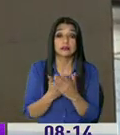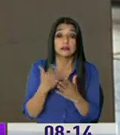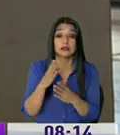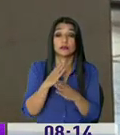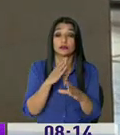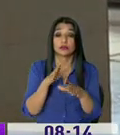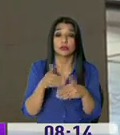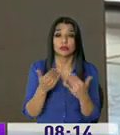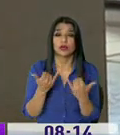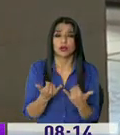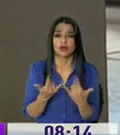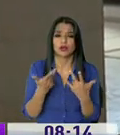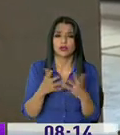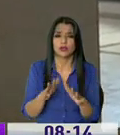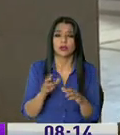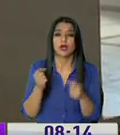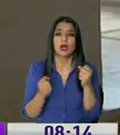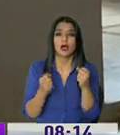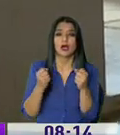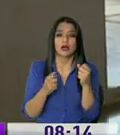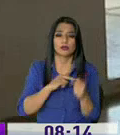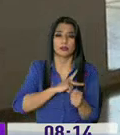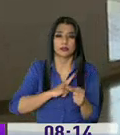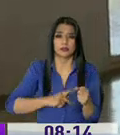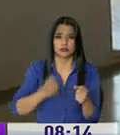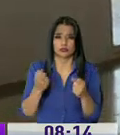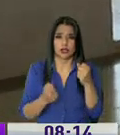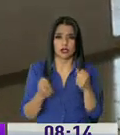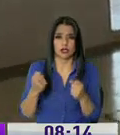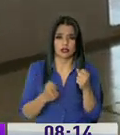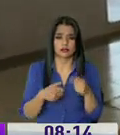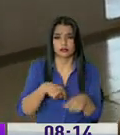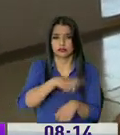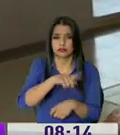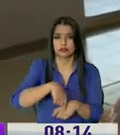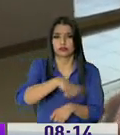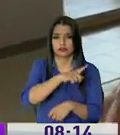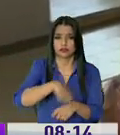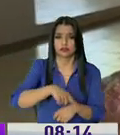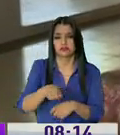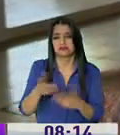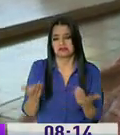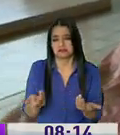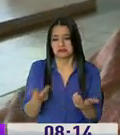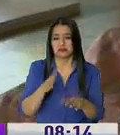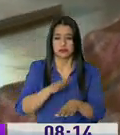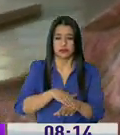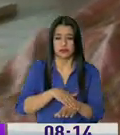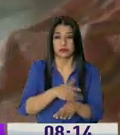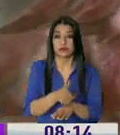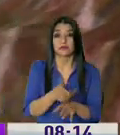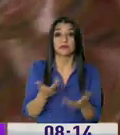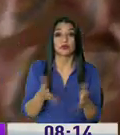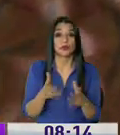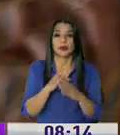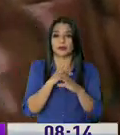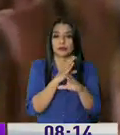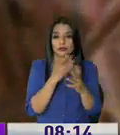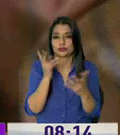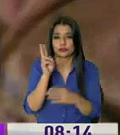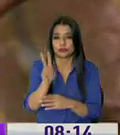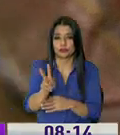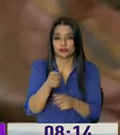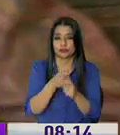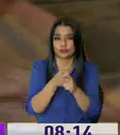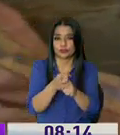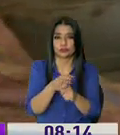Bueno, ahora están ellos andando en sus carros particulares, ¿no?, para poder movilizarse debido a que no hay servicio público todavía. ¿Se